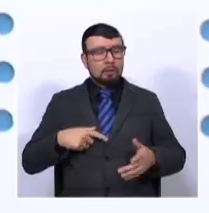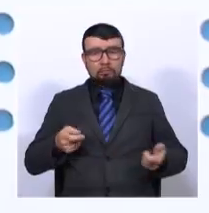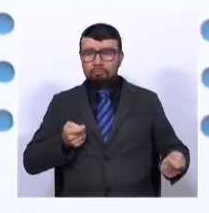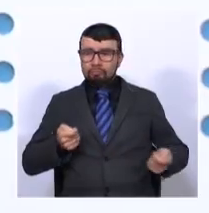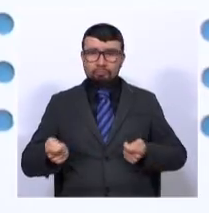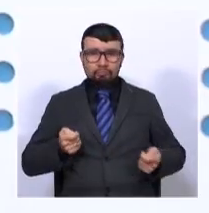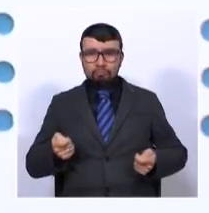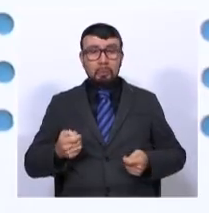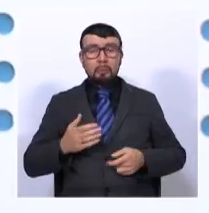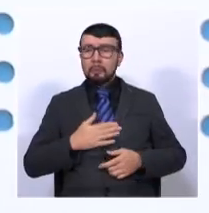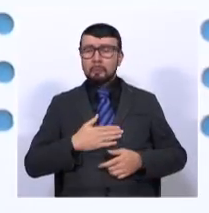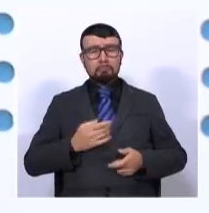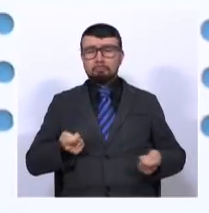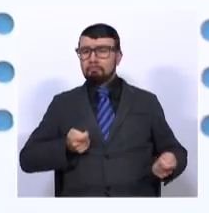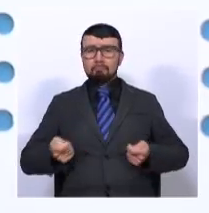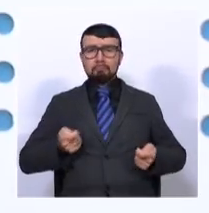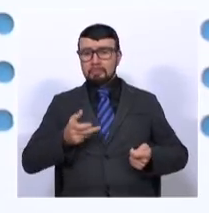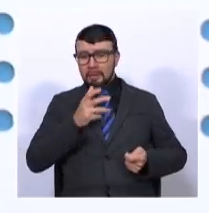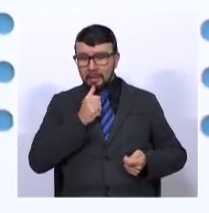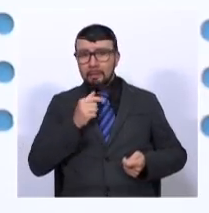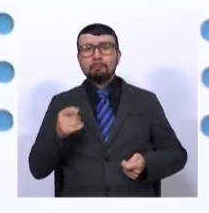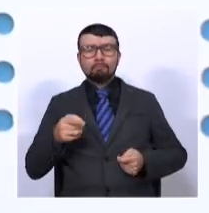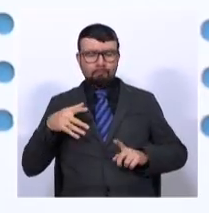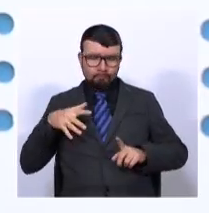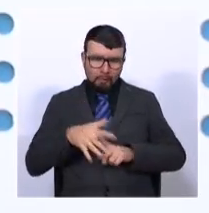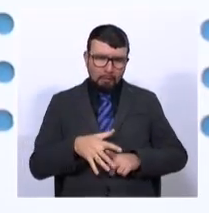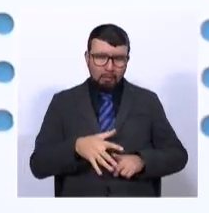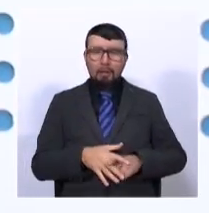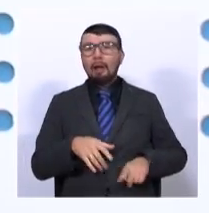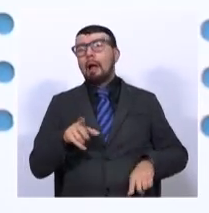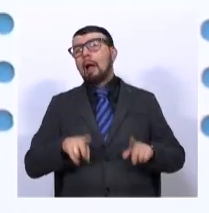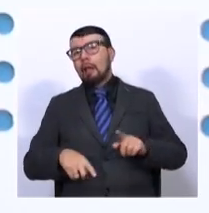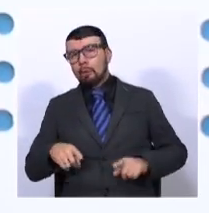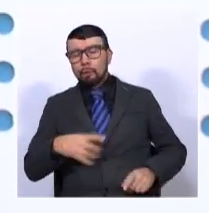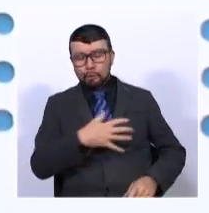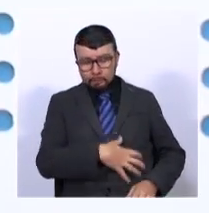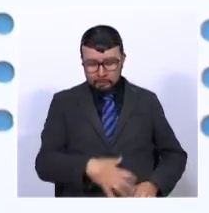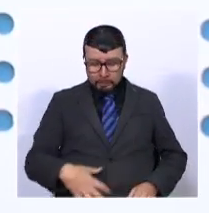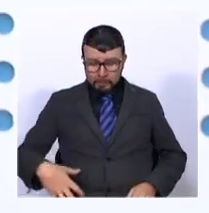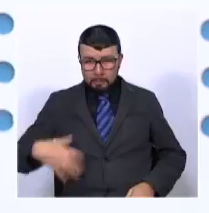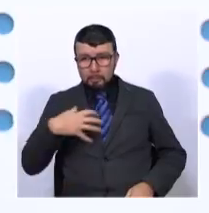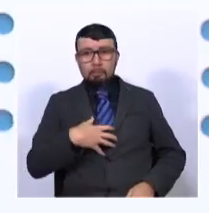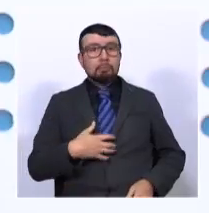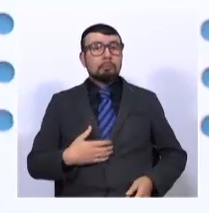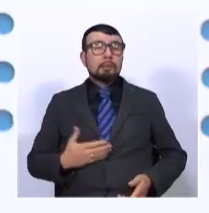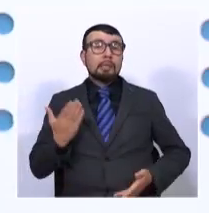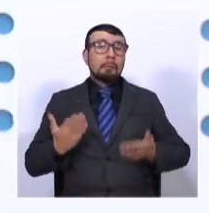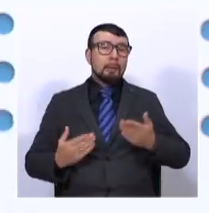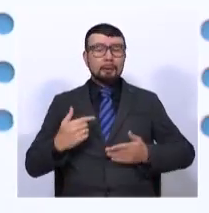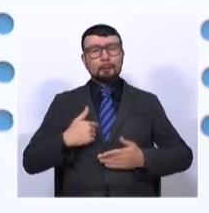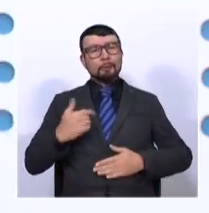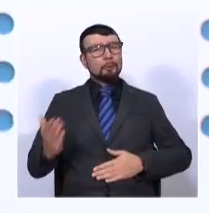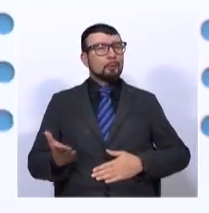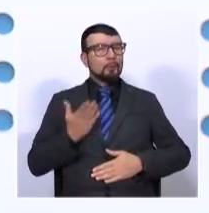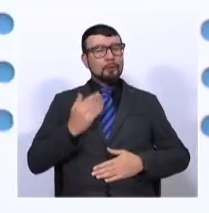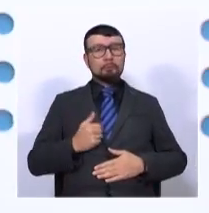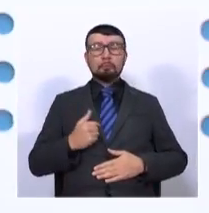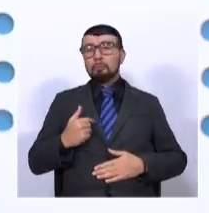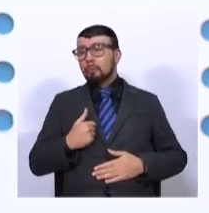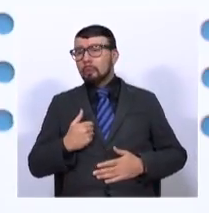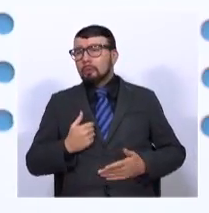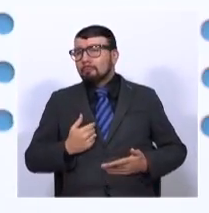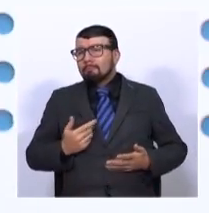manejado por nuestra voluntad, puede afectar órganos. Entonces, dependiendo de nuestra personalidad, de nuestra tendencia